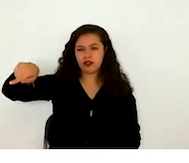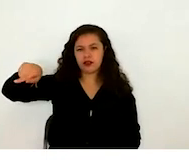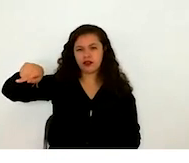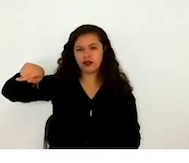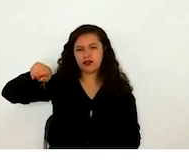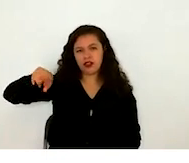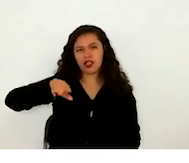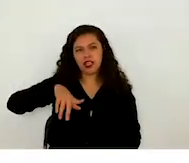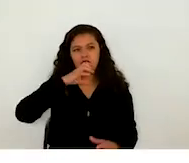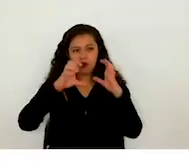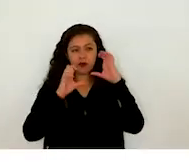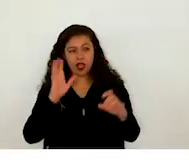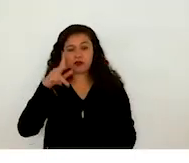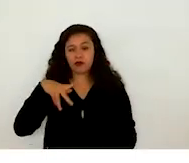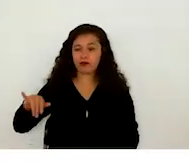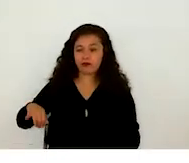comunicando